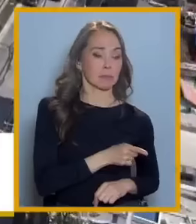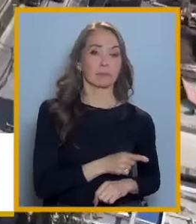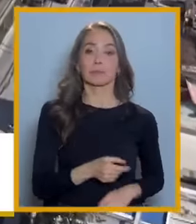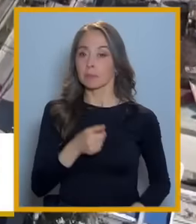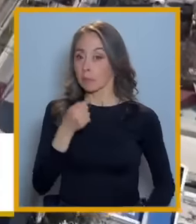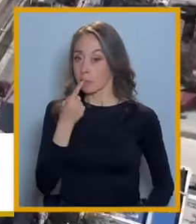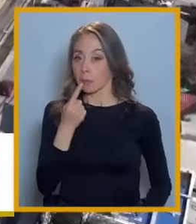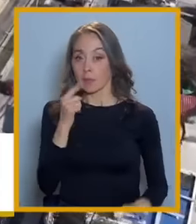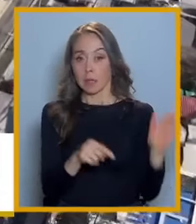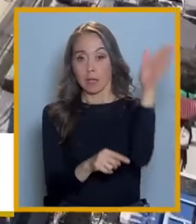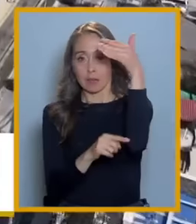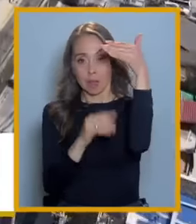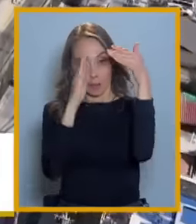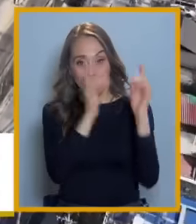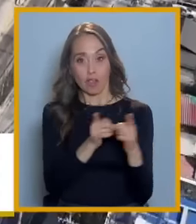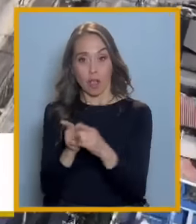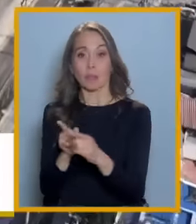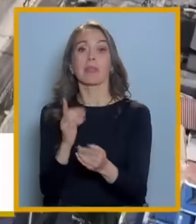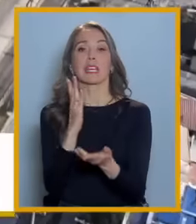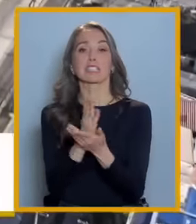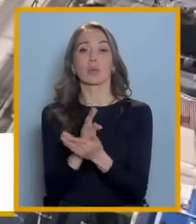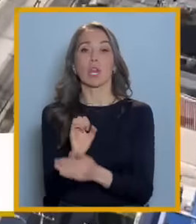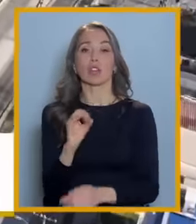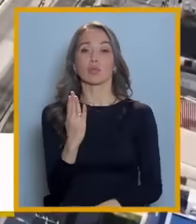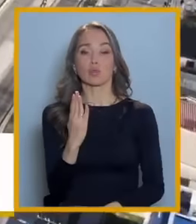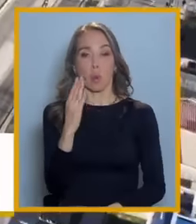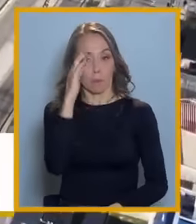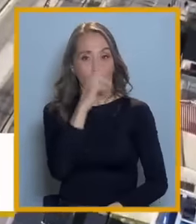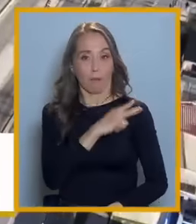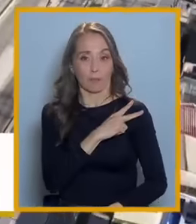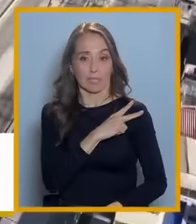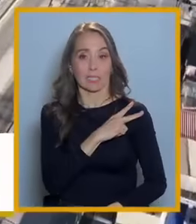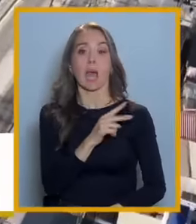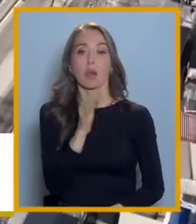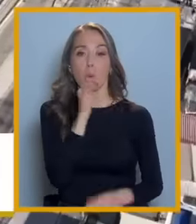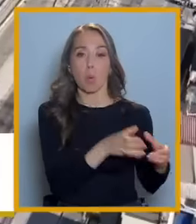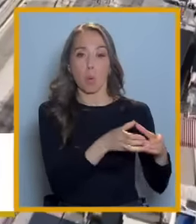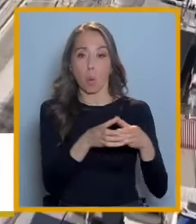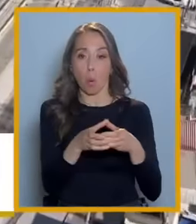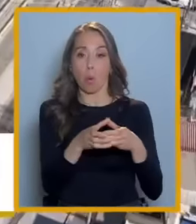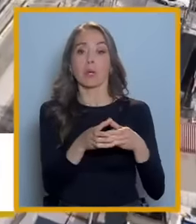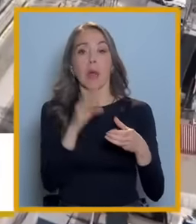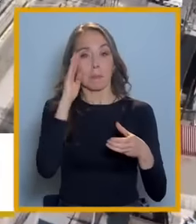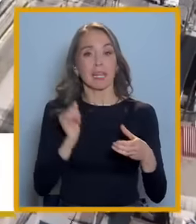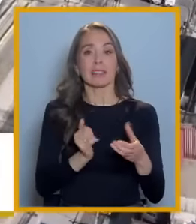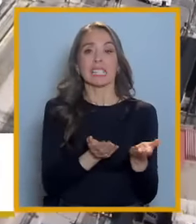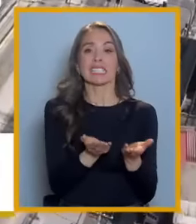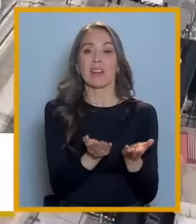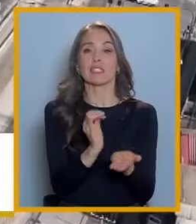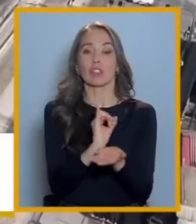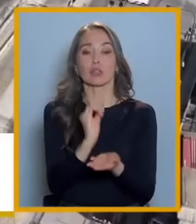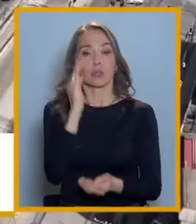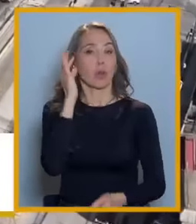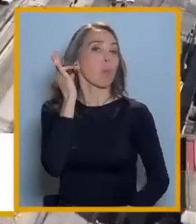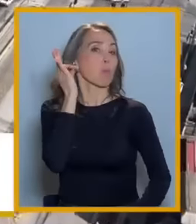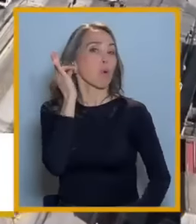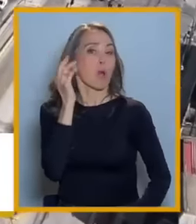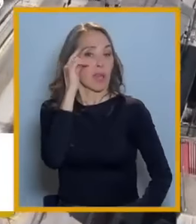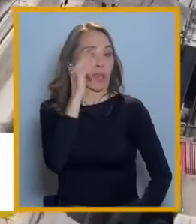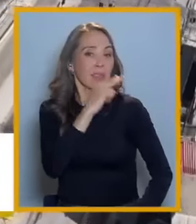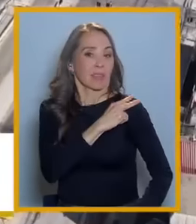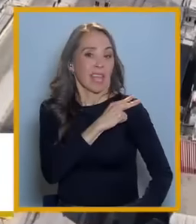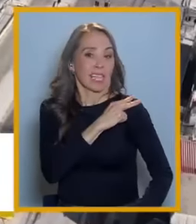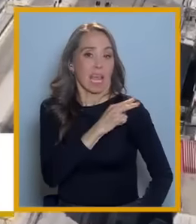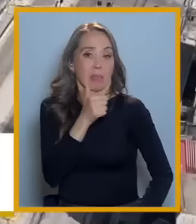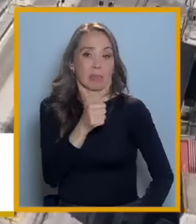Ante el estandarte de combate de la Escuela de Suboficiales, jura el batallón de los servicios del Instituto al mando de la teniente coronel Verónica